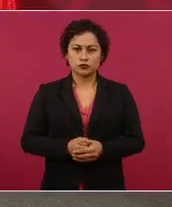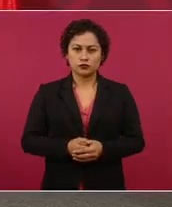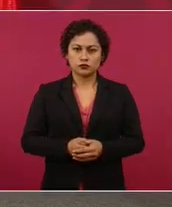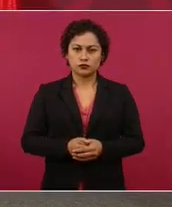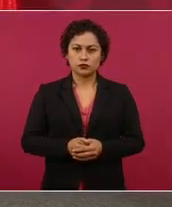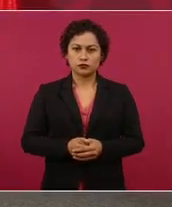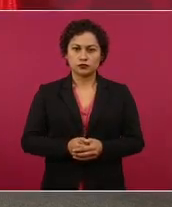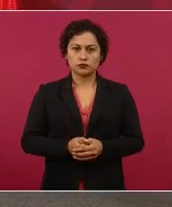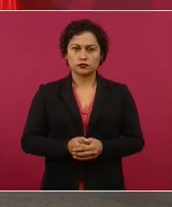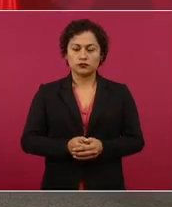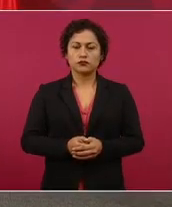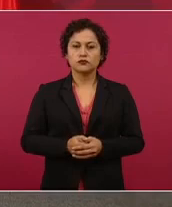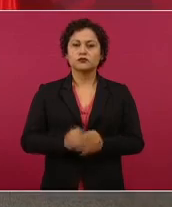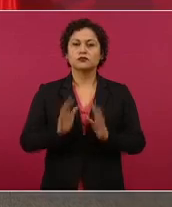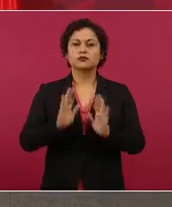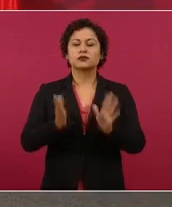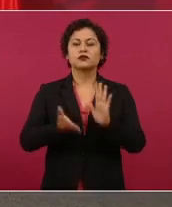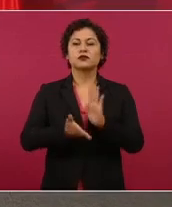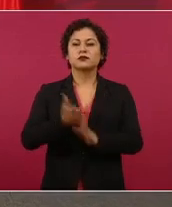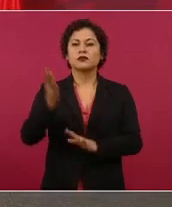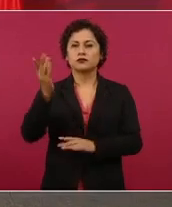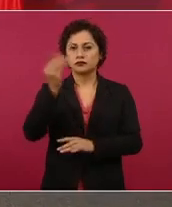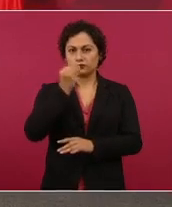Ya tenemos que ir a desayunar.